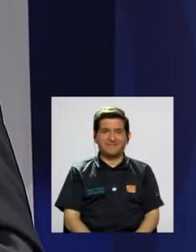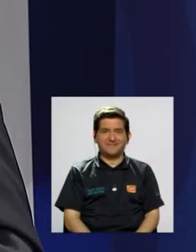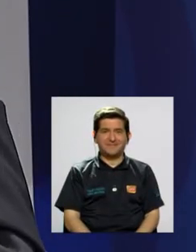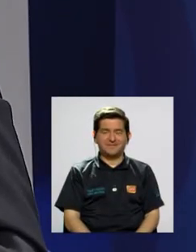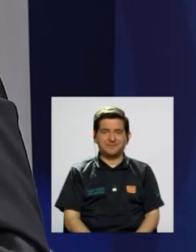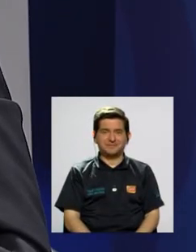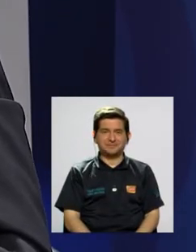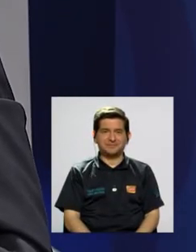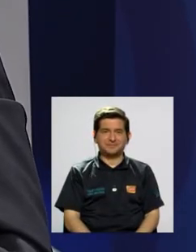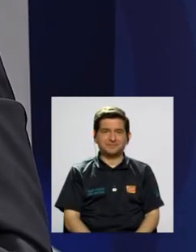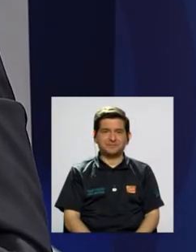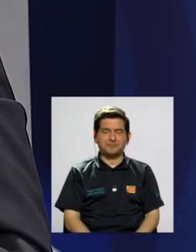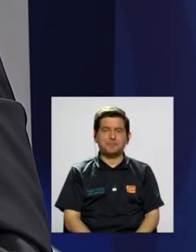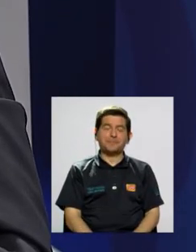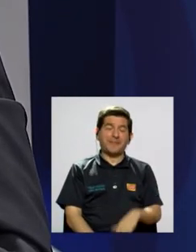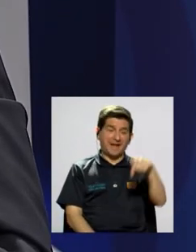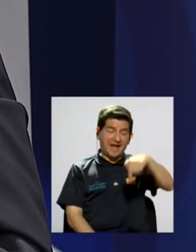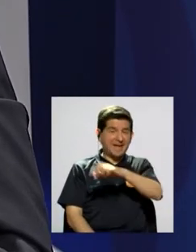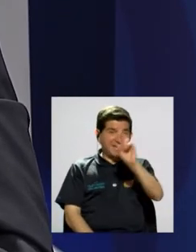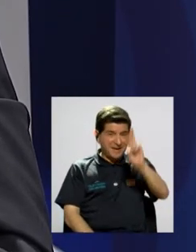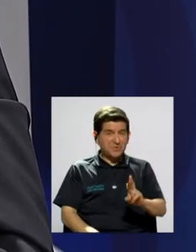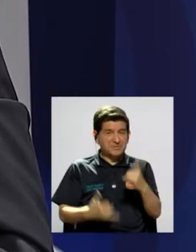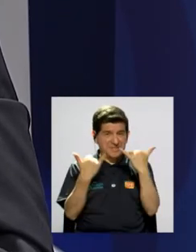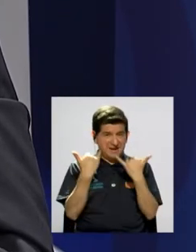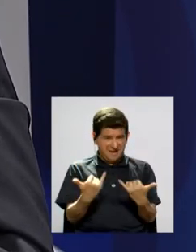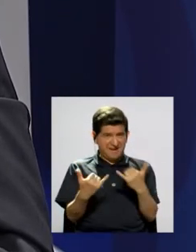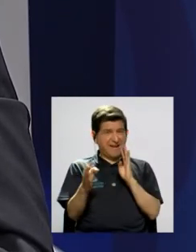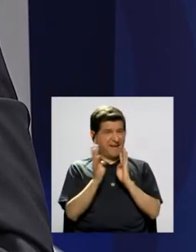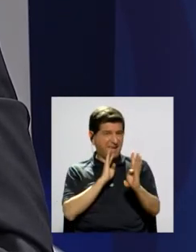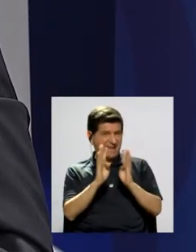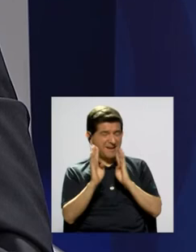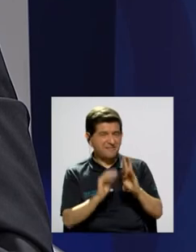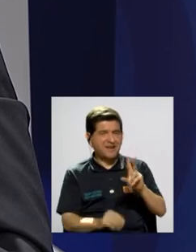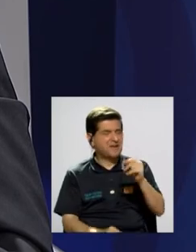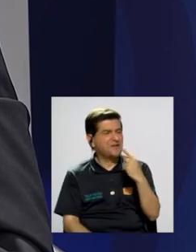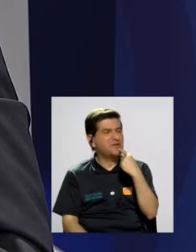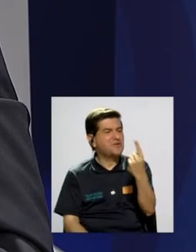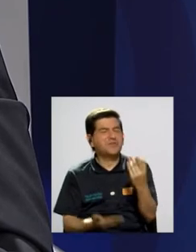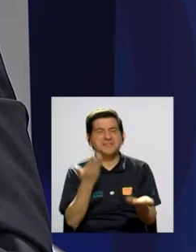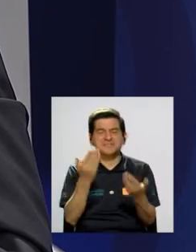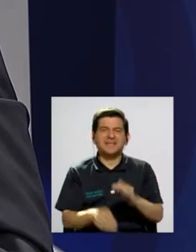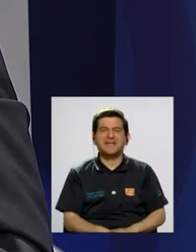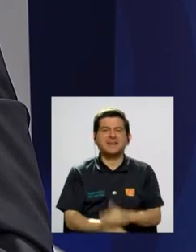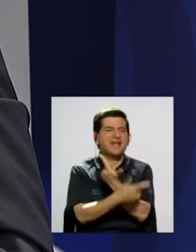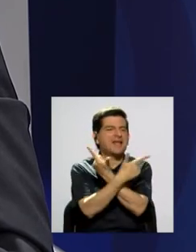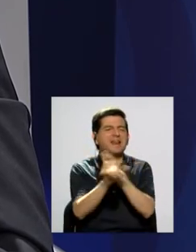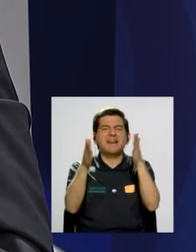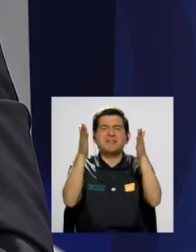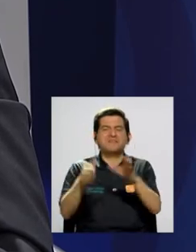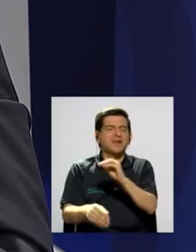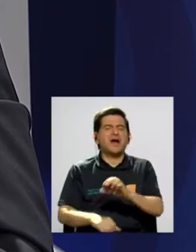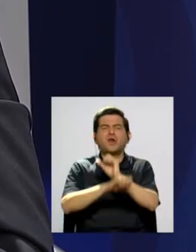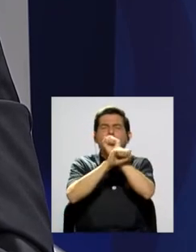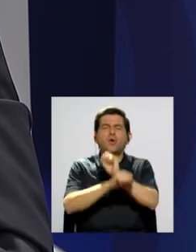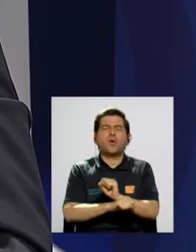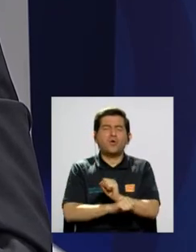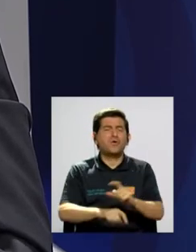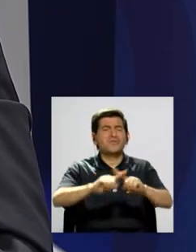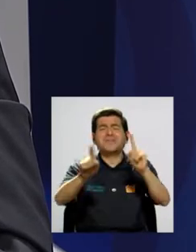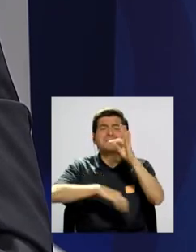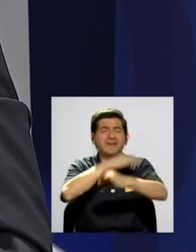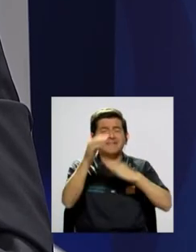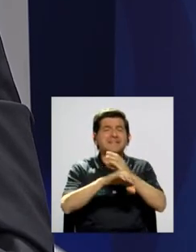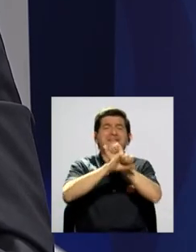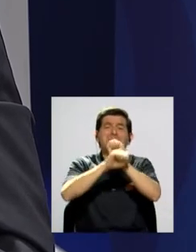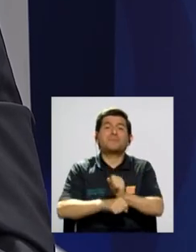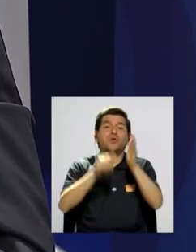tan así que habría que hablar en Costa Rica, ya no, como se ha dicho, de liberales y conservadores. Hay muchas variedades de